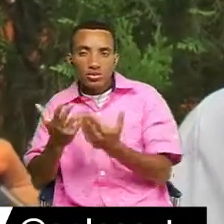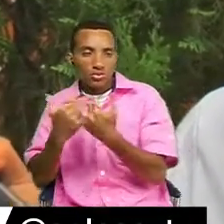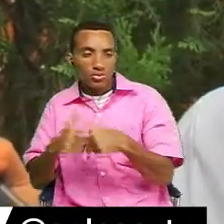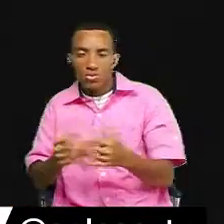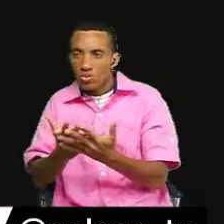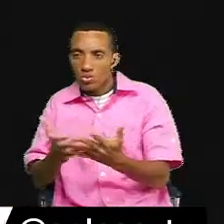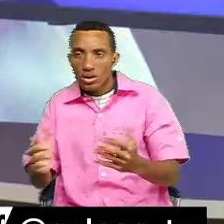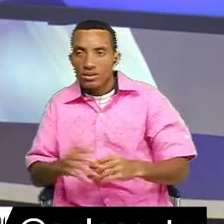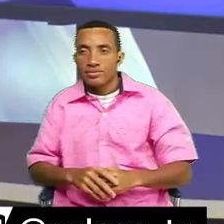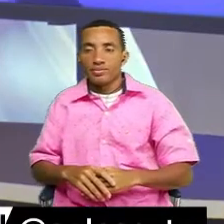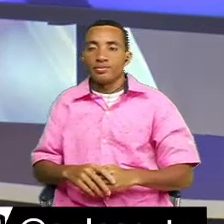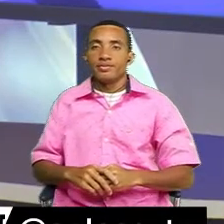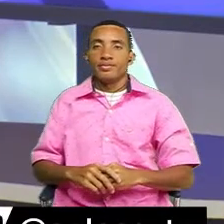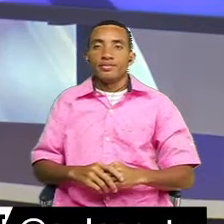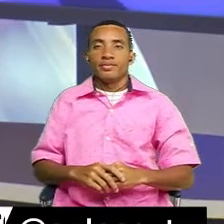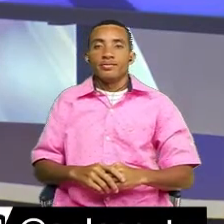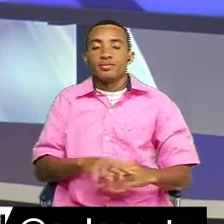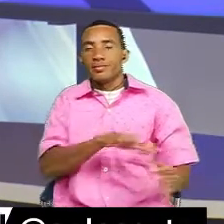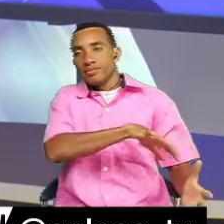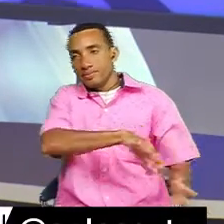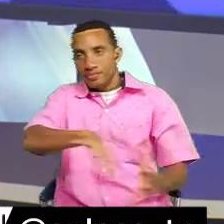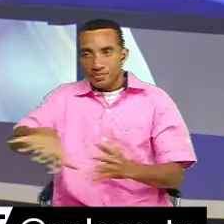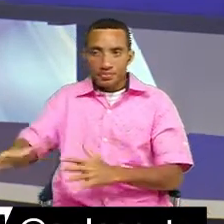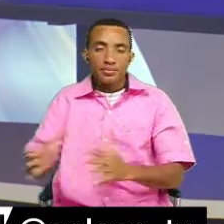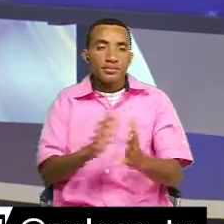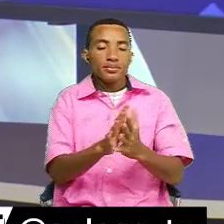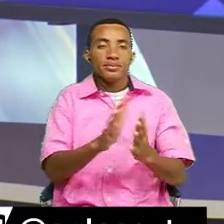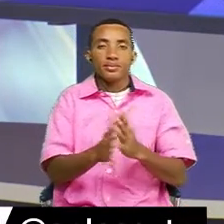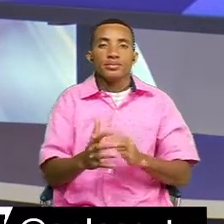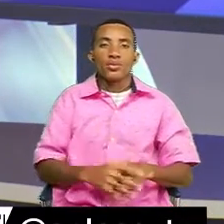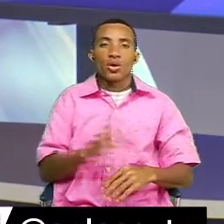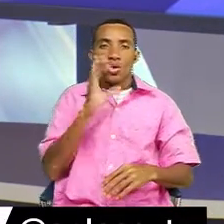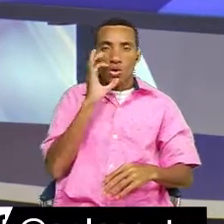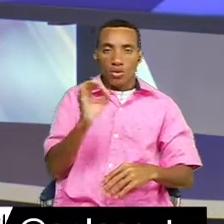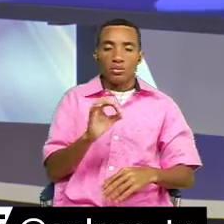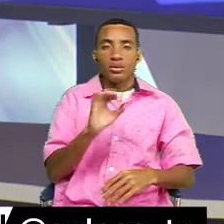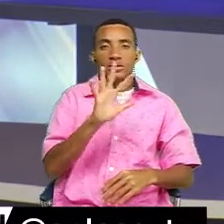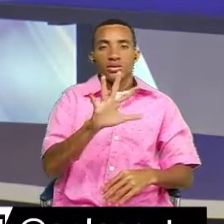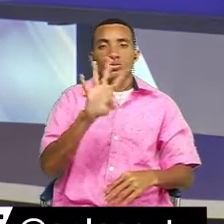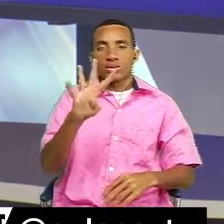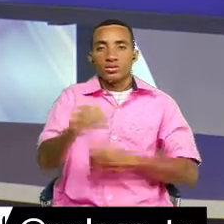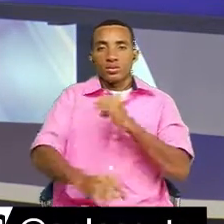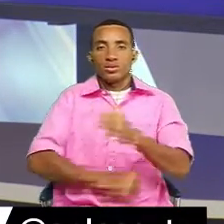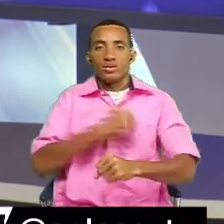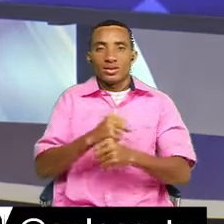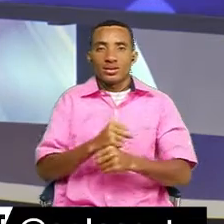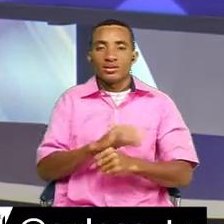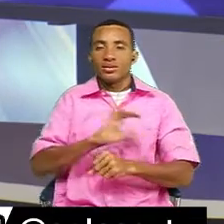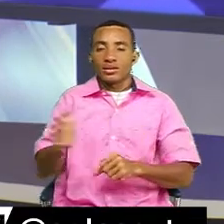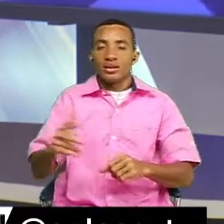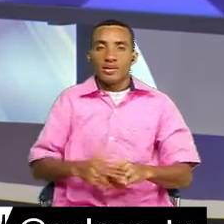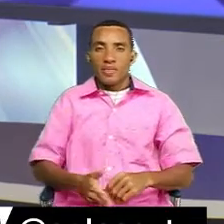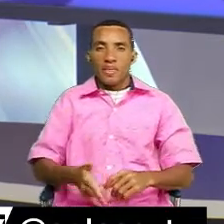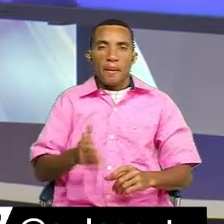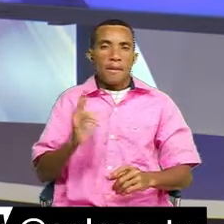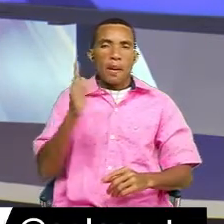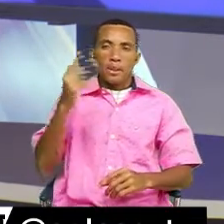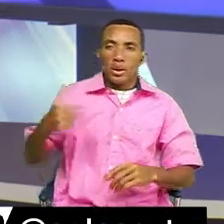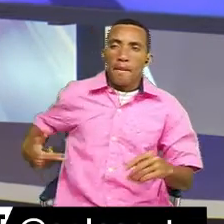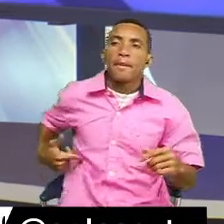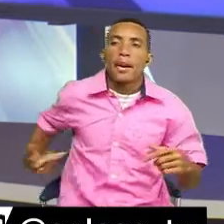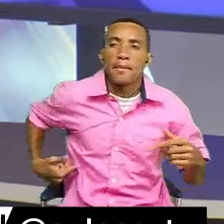en particular. En otras noticias, un hombre de 54 años de edad fue herido en el barrio La Floresta. Dos disparos por la espalda fueron